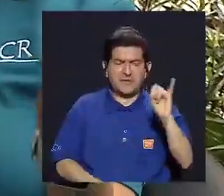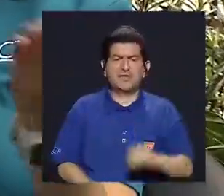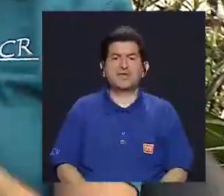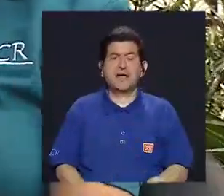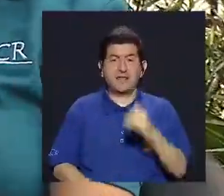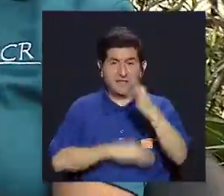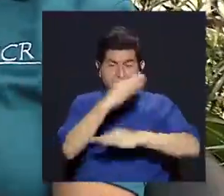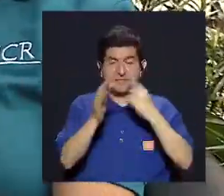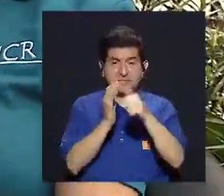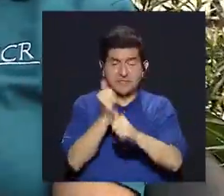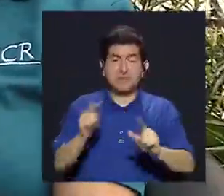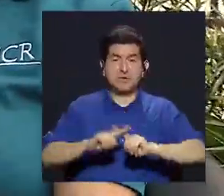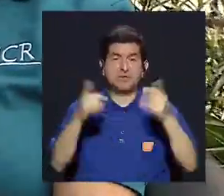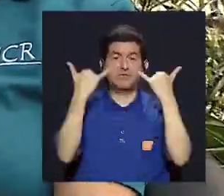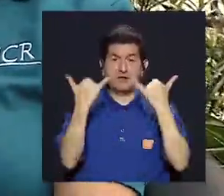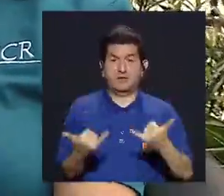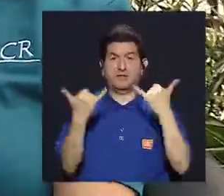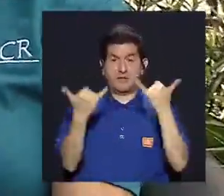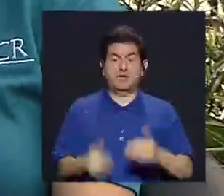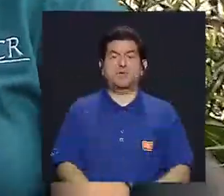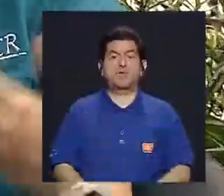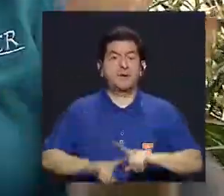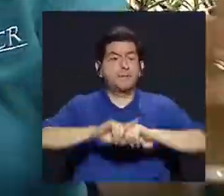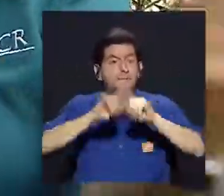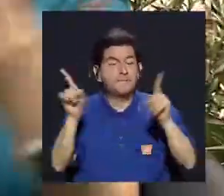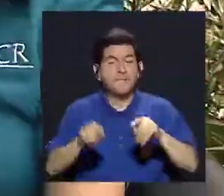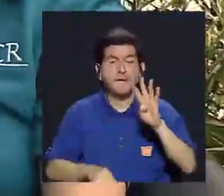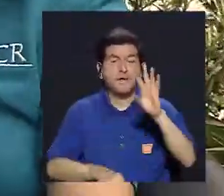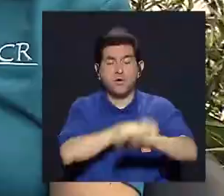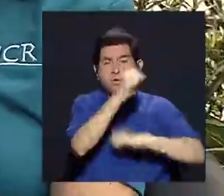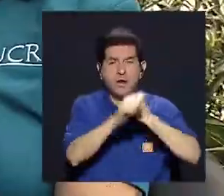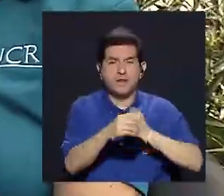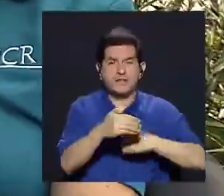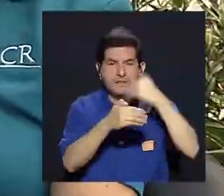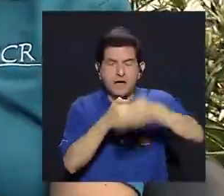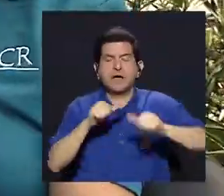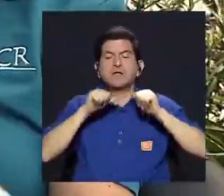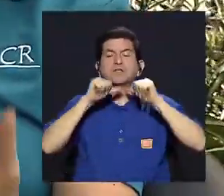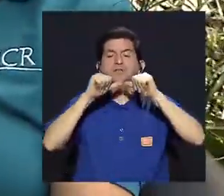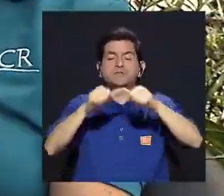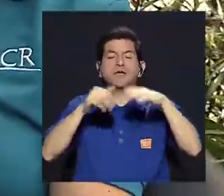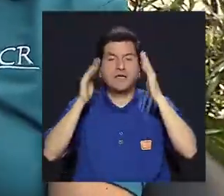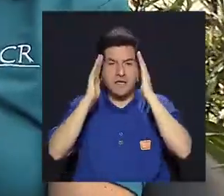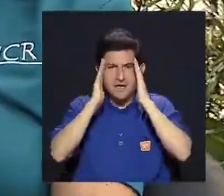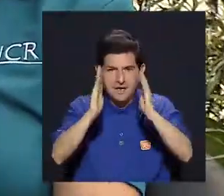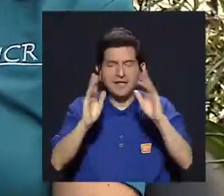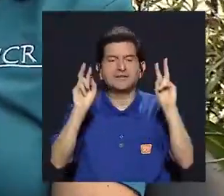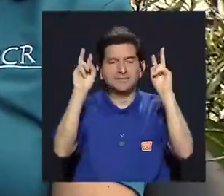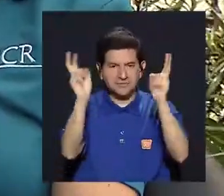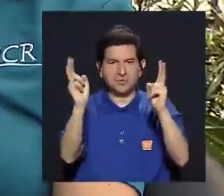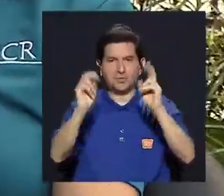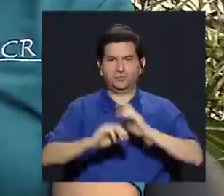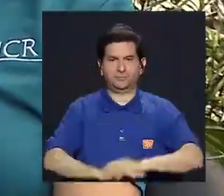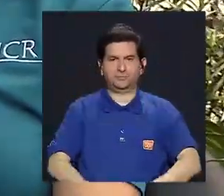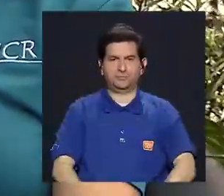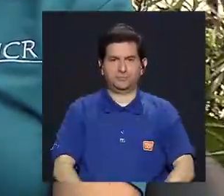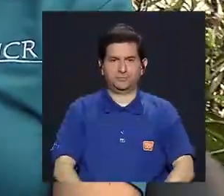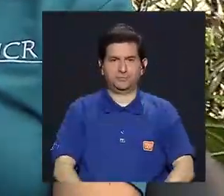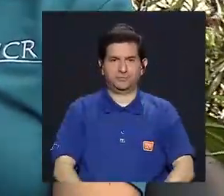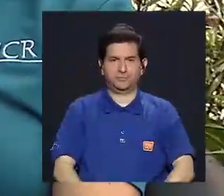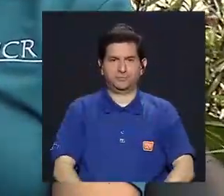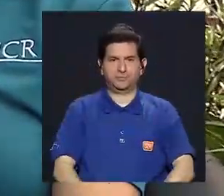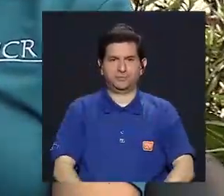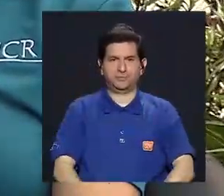como la diablera muy diferente a la actual y vean que sin embargo 40 años después seguimos tratando el mismo tema